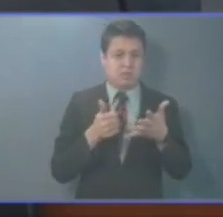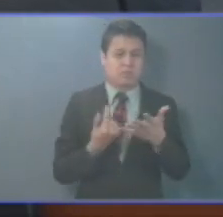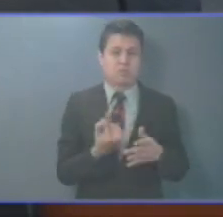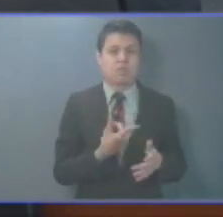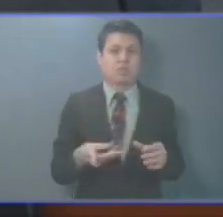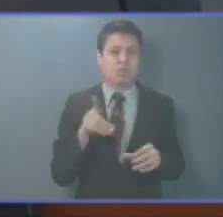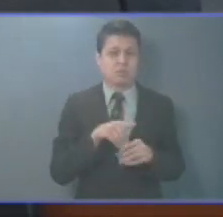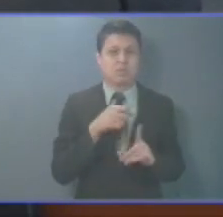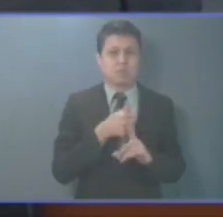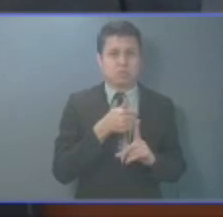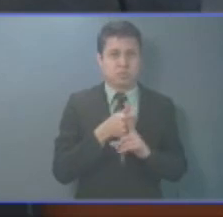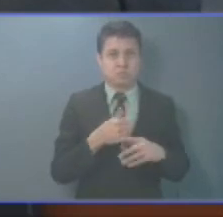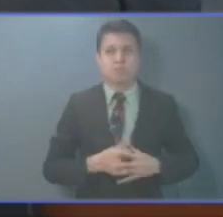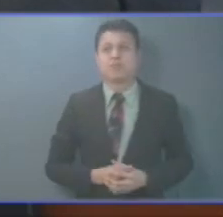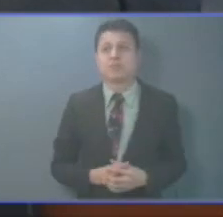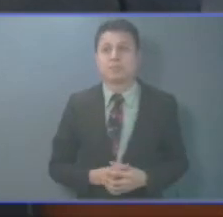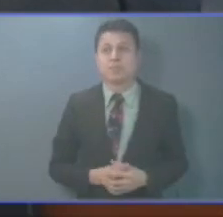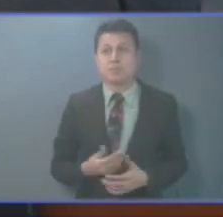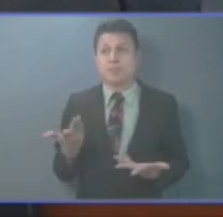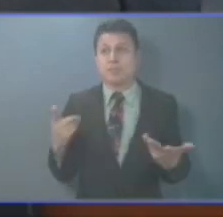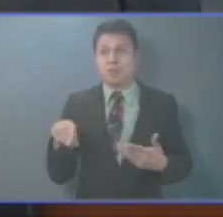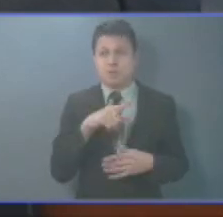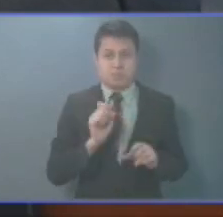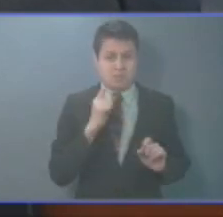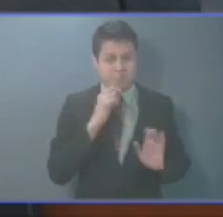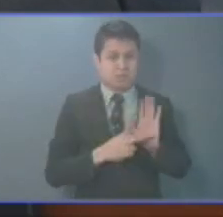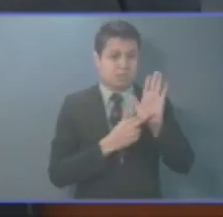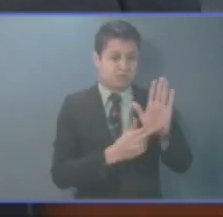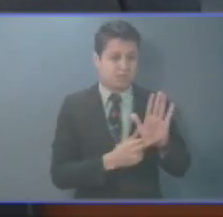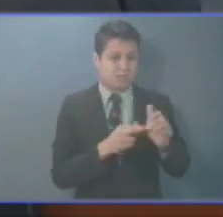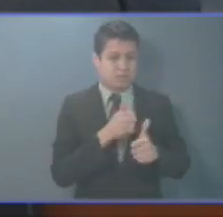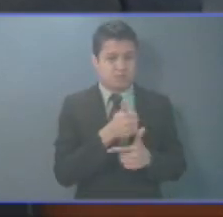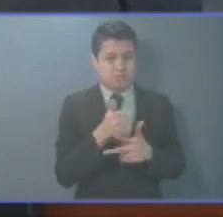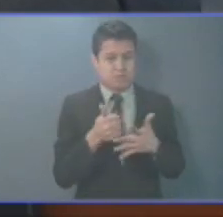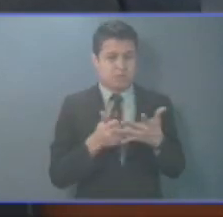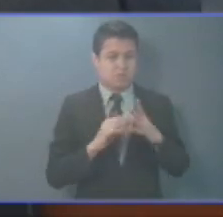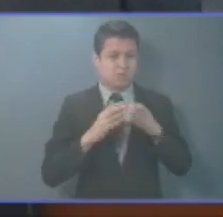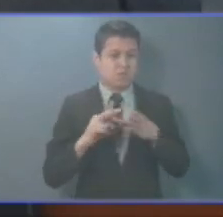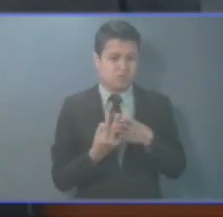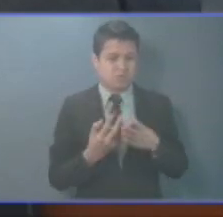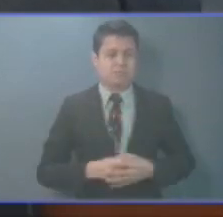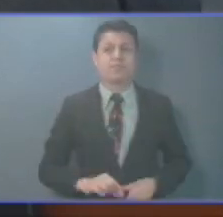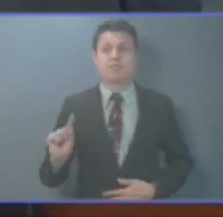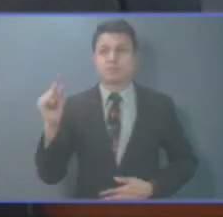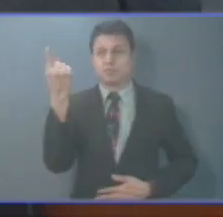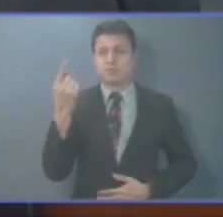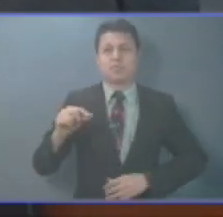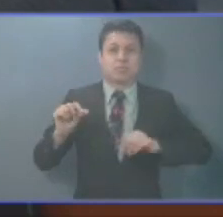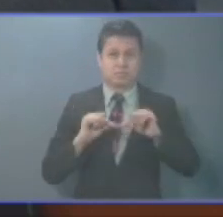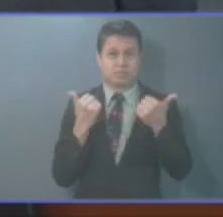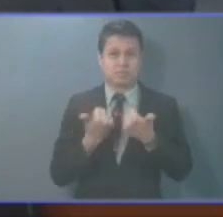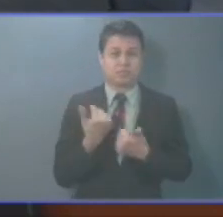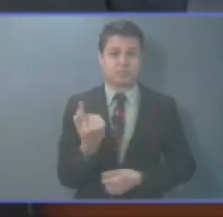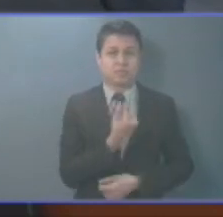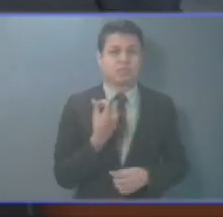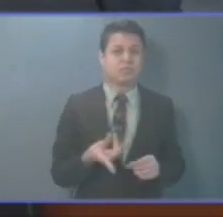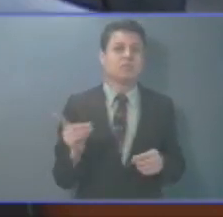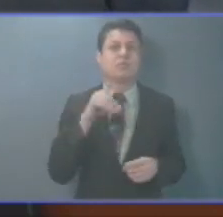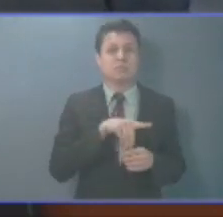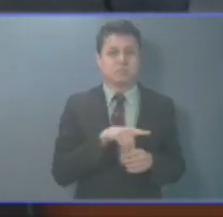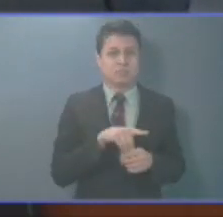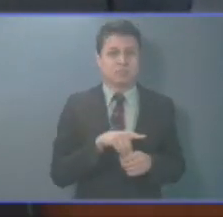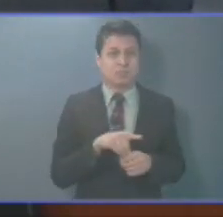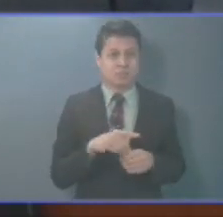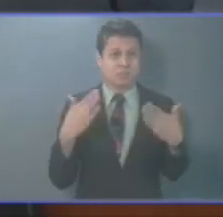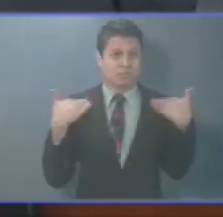discapacidad respectivamente, para que representan a cada uno de los siguientes sectores. 1. Asociaciones de personas con discapacidad